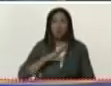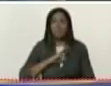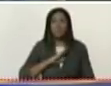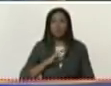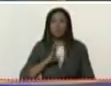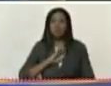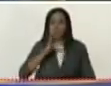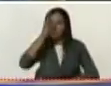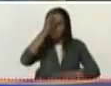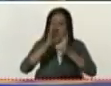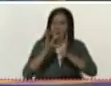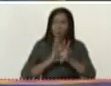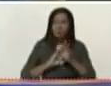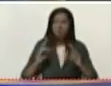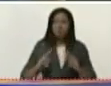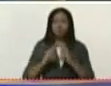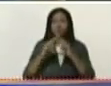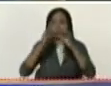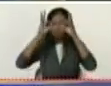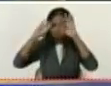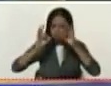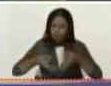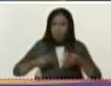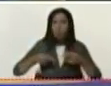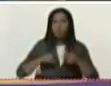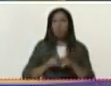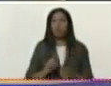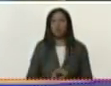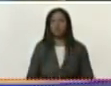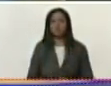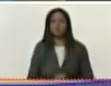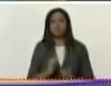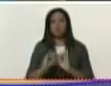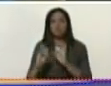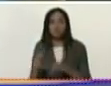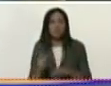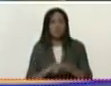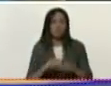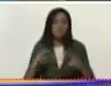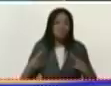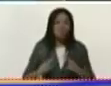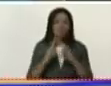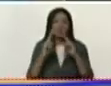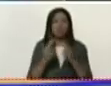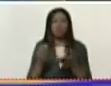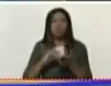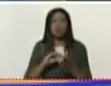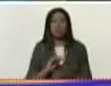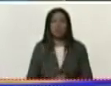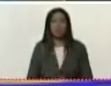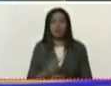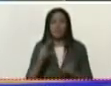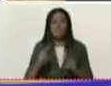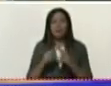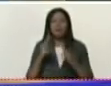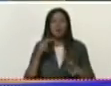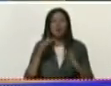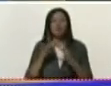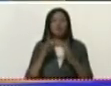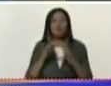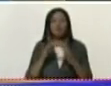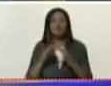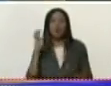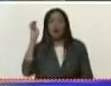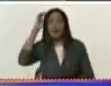fe, uno y su ser. Así, tiempos de encuentro y de reencuentro. Bueno, ahora nos vamos directo al estado de